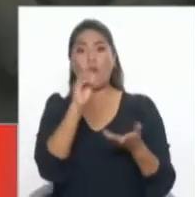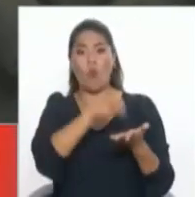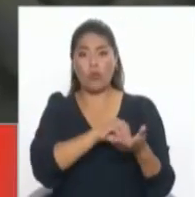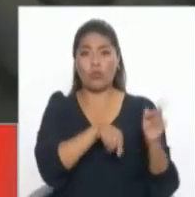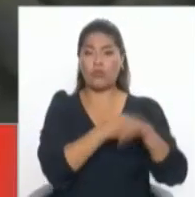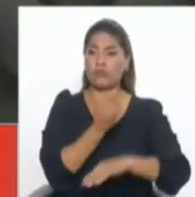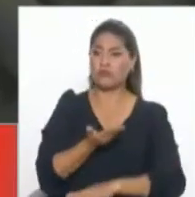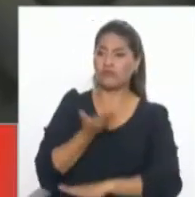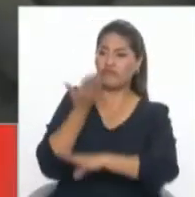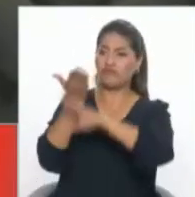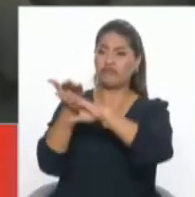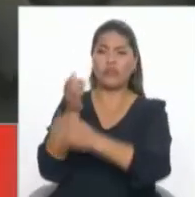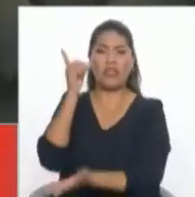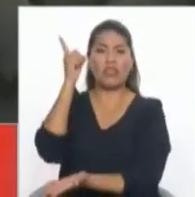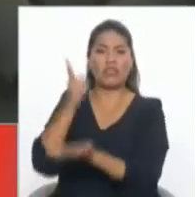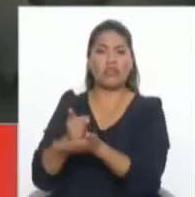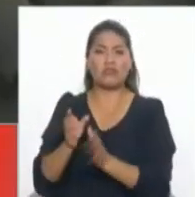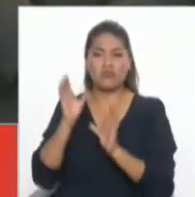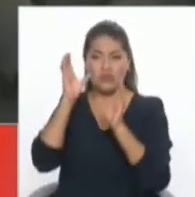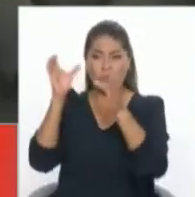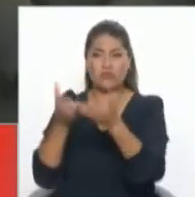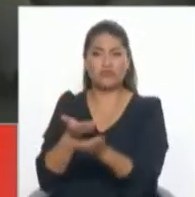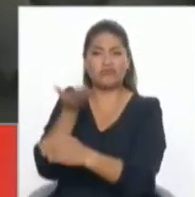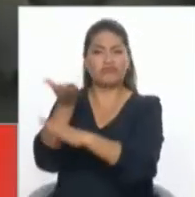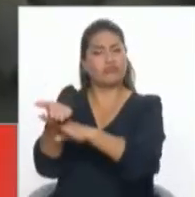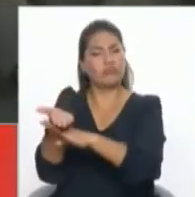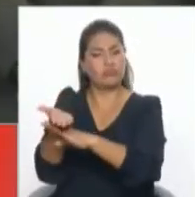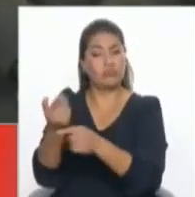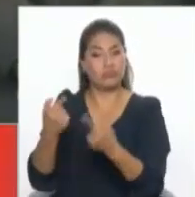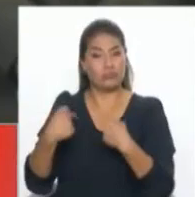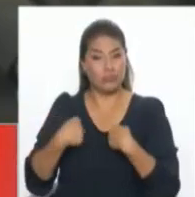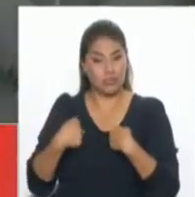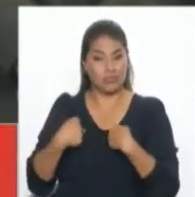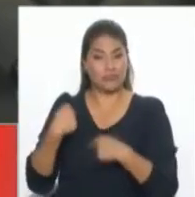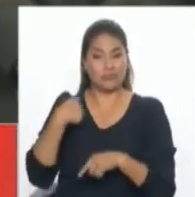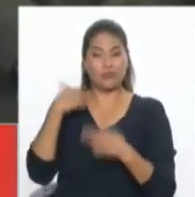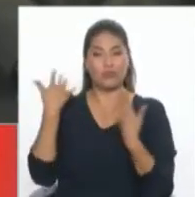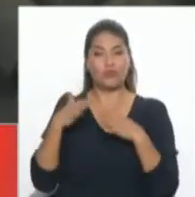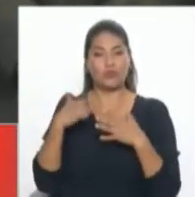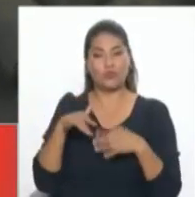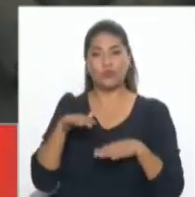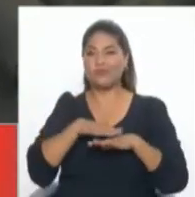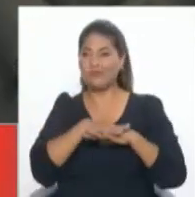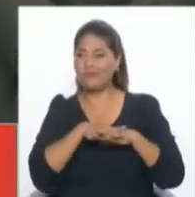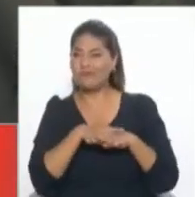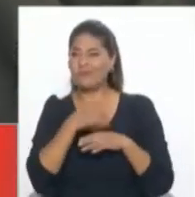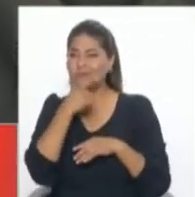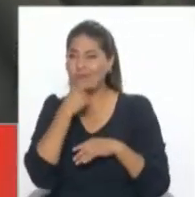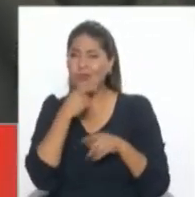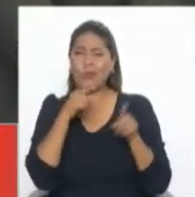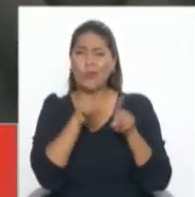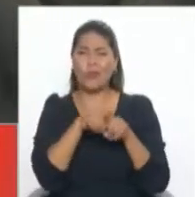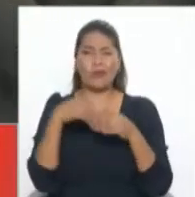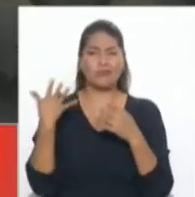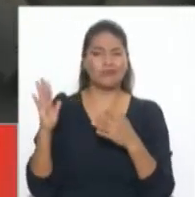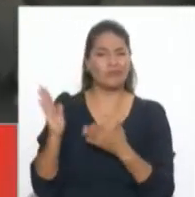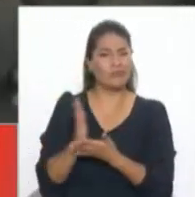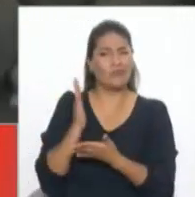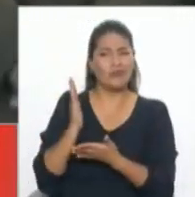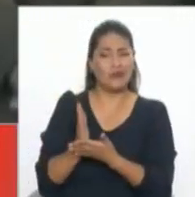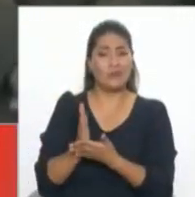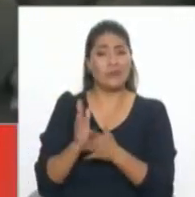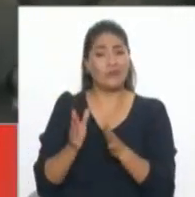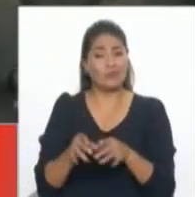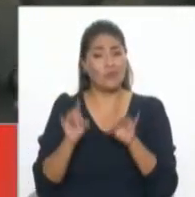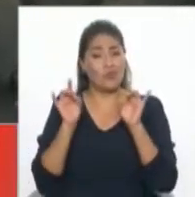denuncie ante el Congreso de la República. Es sospechoso y grave que se presente la denuncia